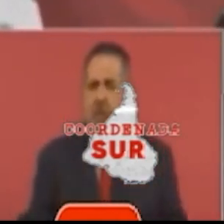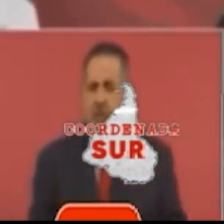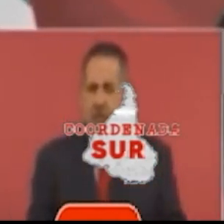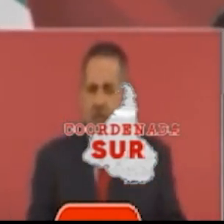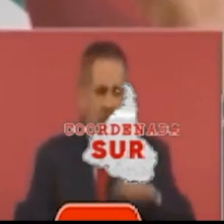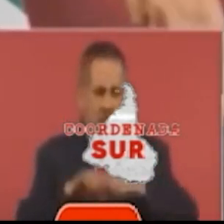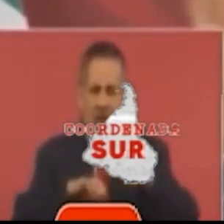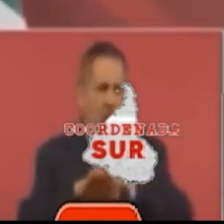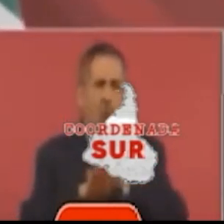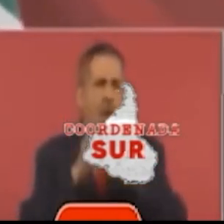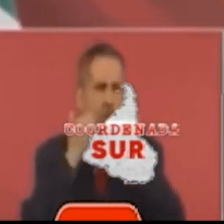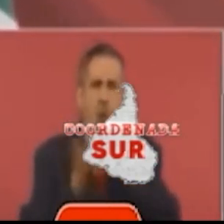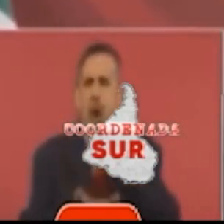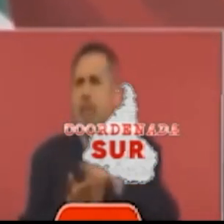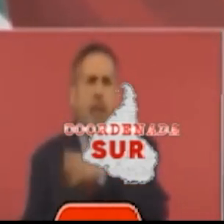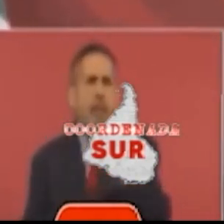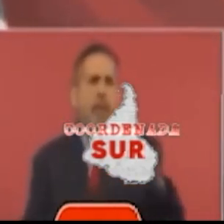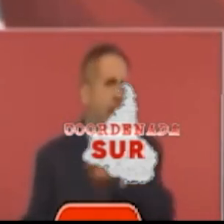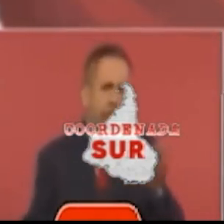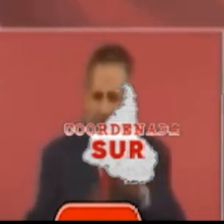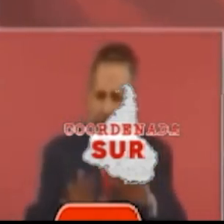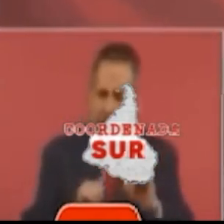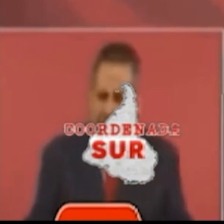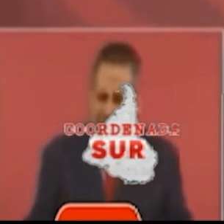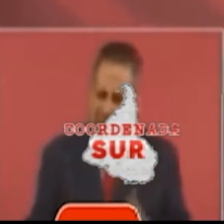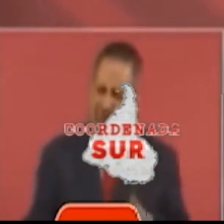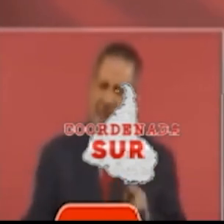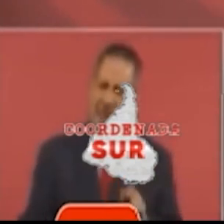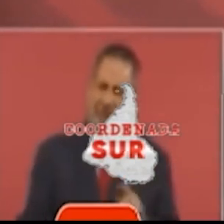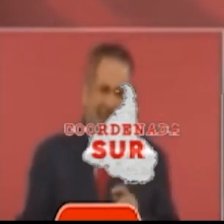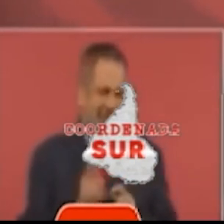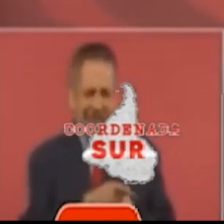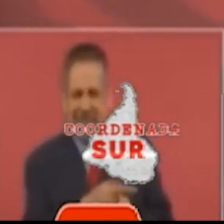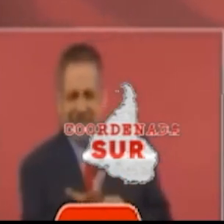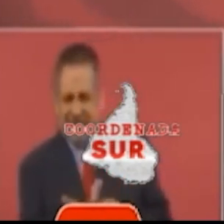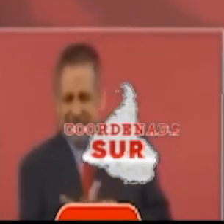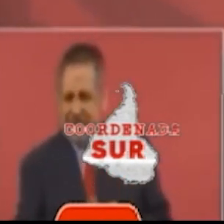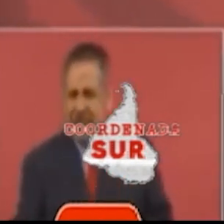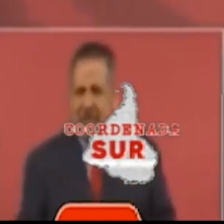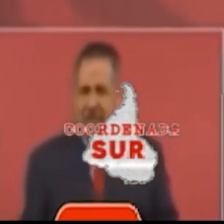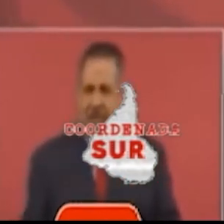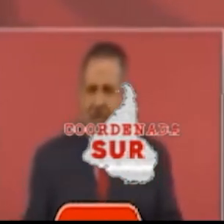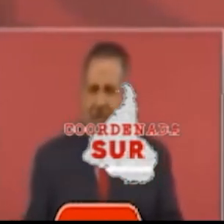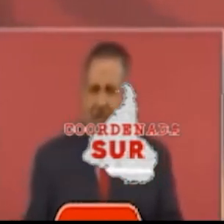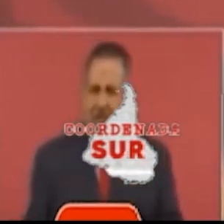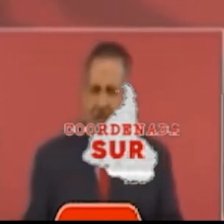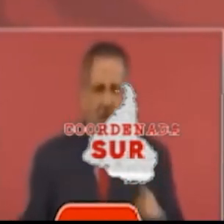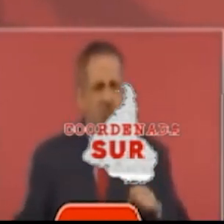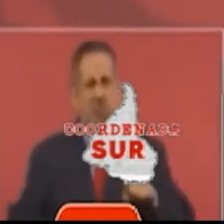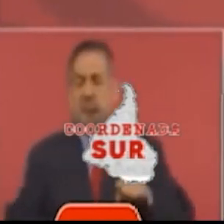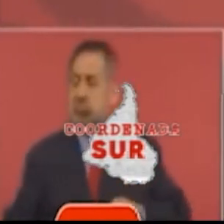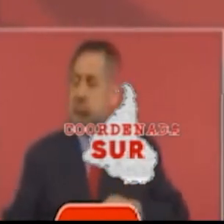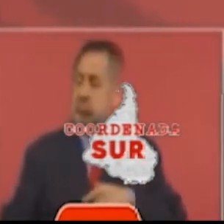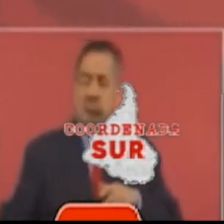un embajador a cualquier sitio, ¿no les parece un acto de